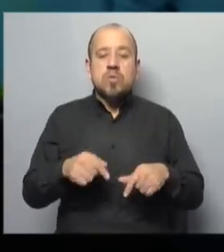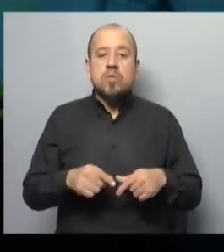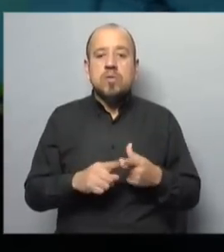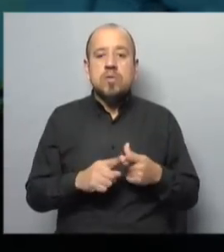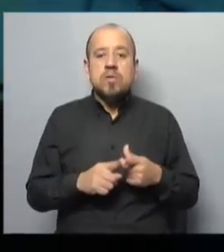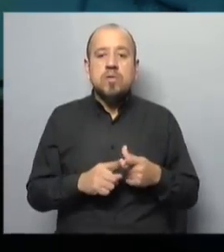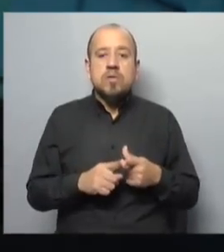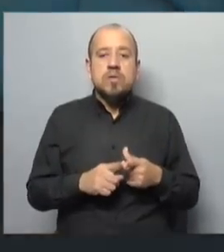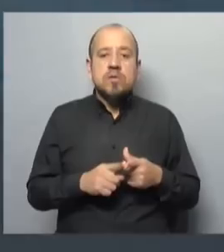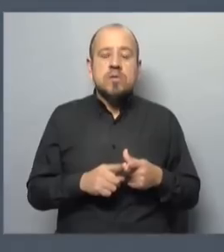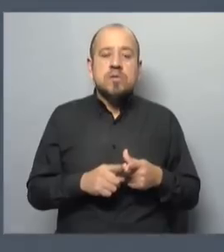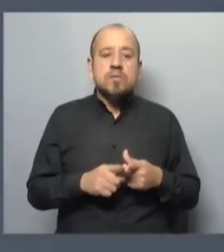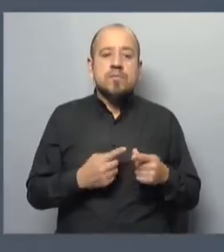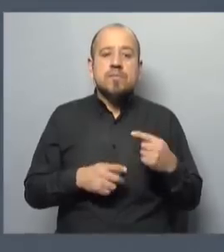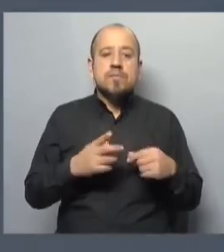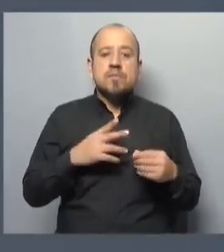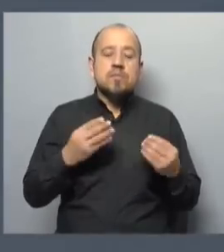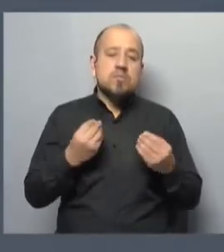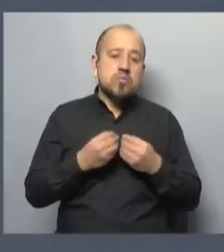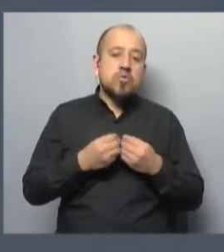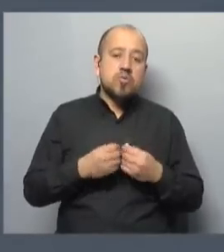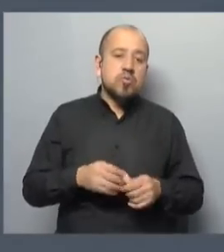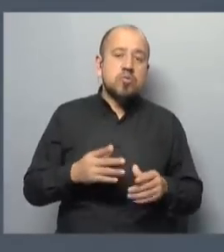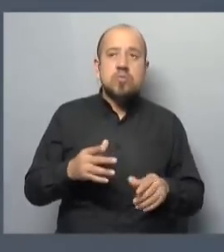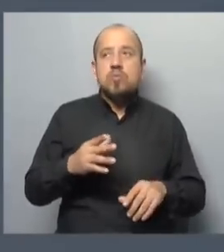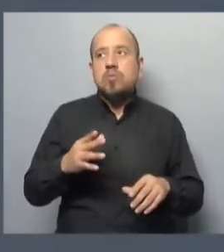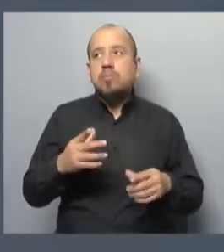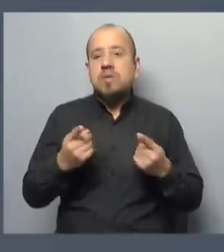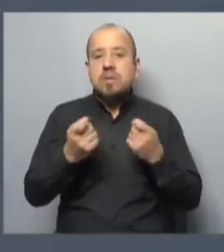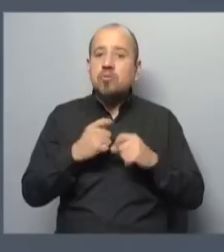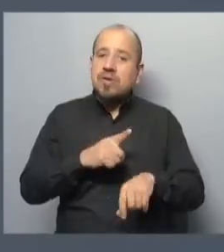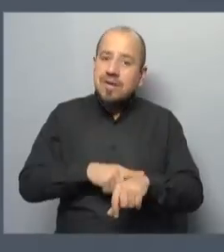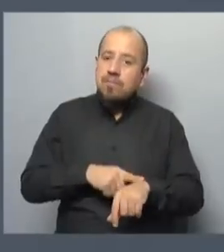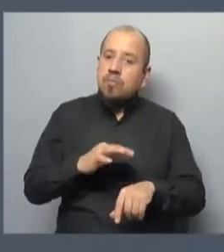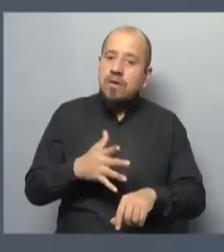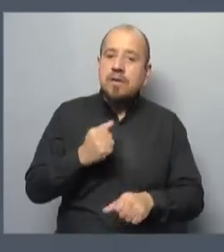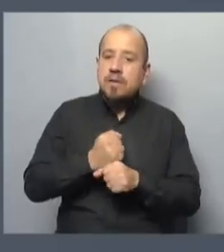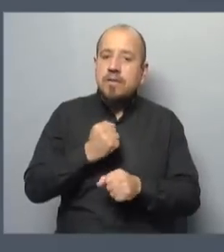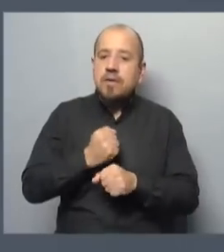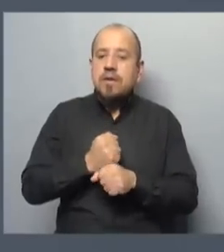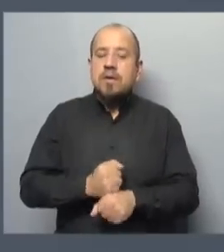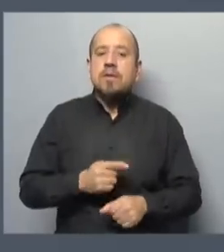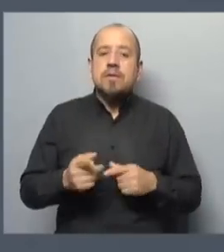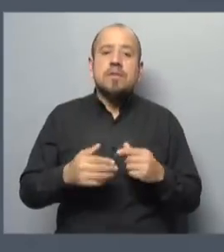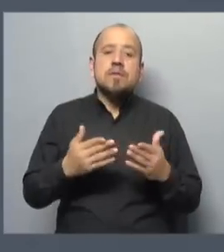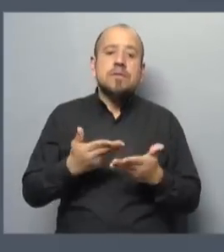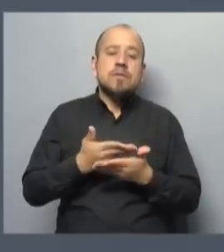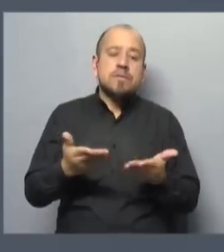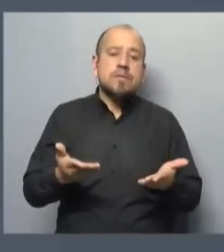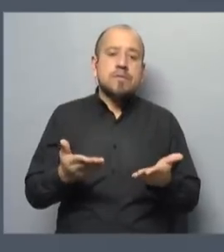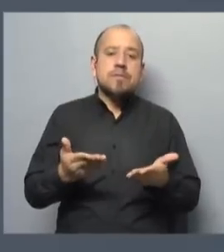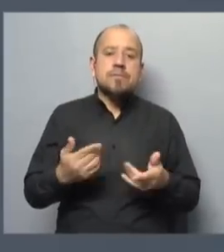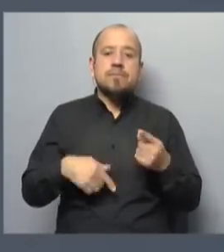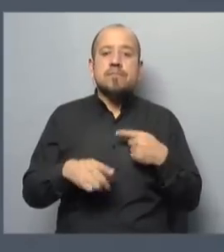tener mucho tiempo de trabajo a ver si podemos aceptar algo que sea competitivo dentro de las circunstancias y dentro de las